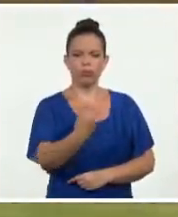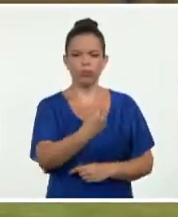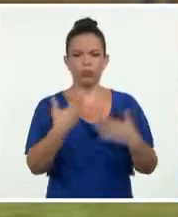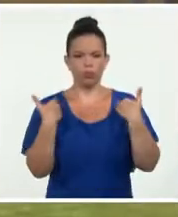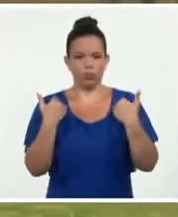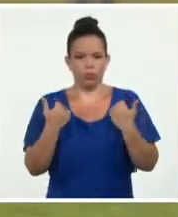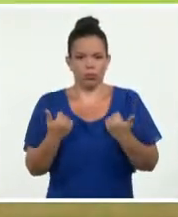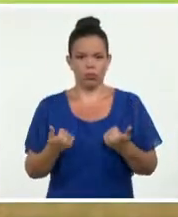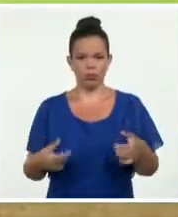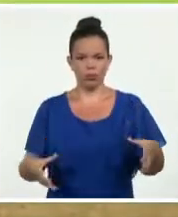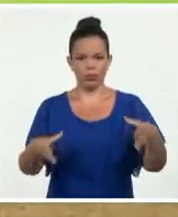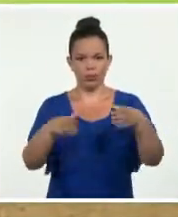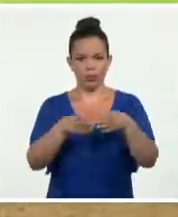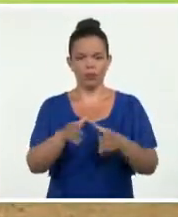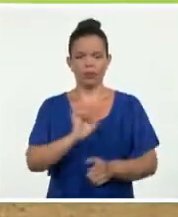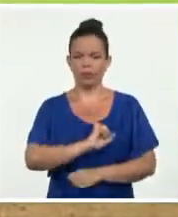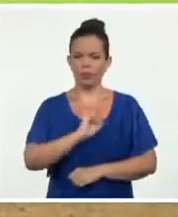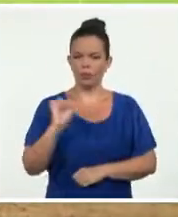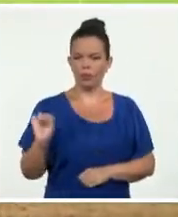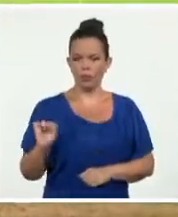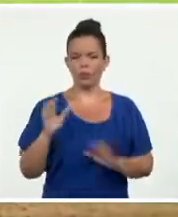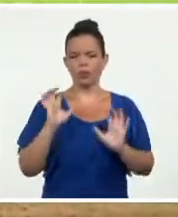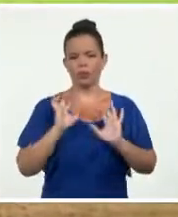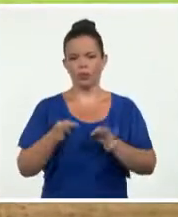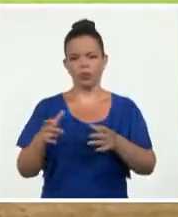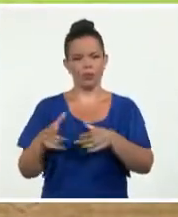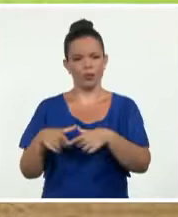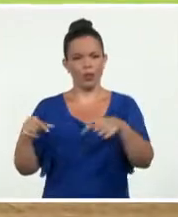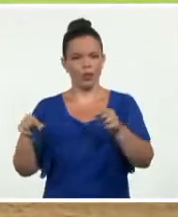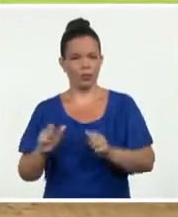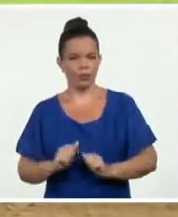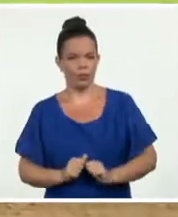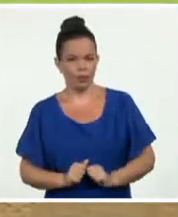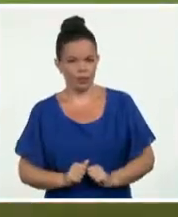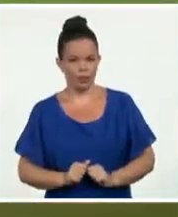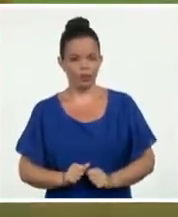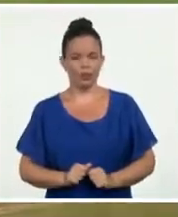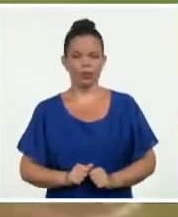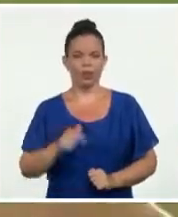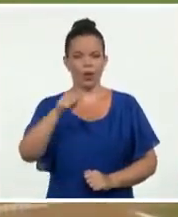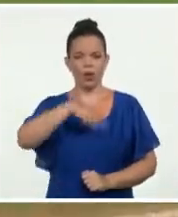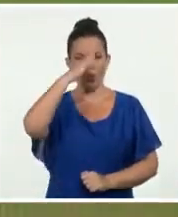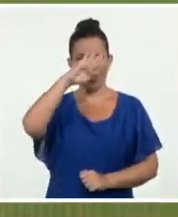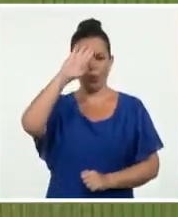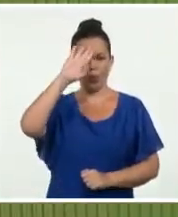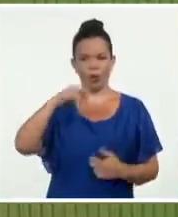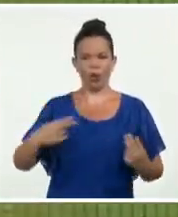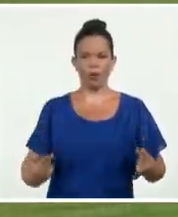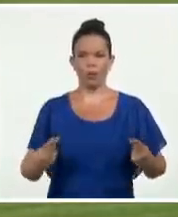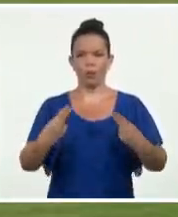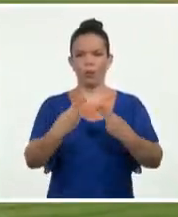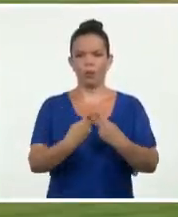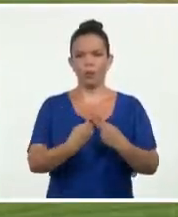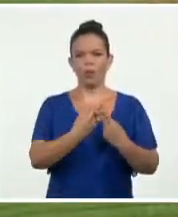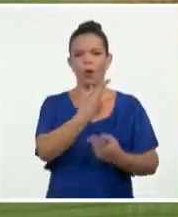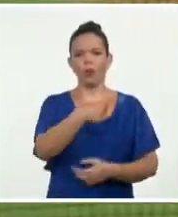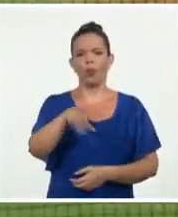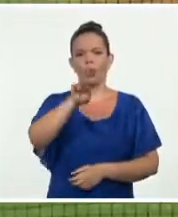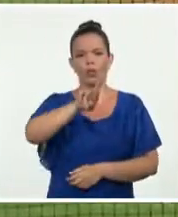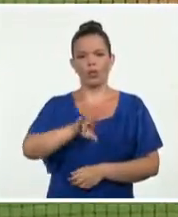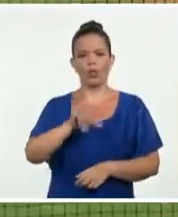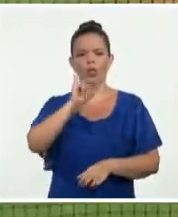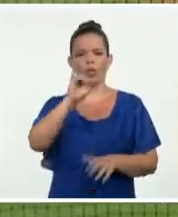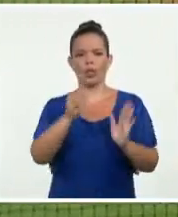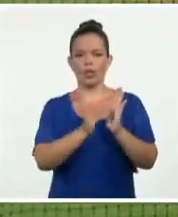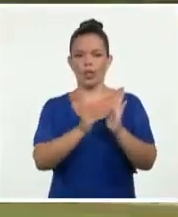Urquiola lidera la superronda con Japón, ambos con 2 triunfos sin derrotas. Hoy Cuba jugará con Puerto Rico a las 6 de la tarde, hora